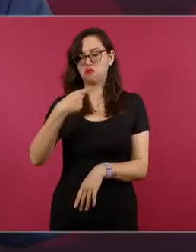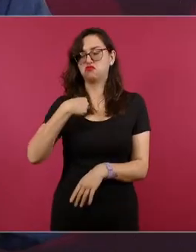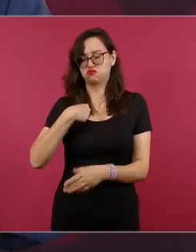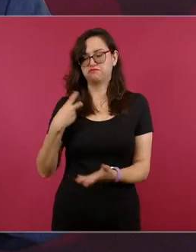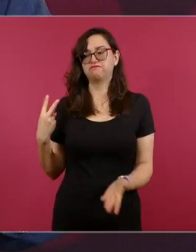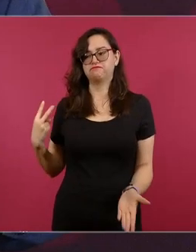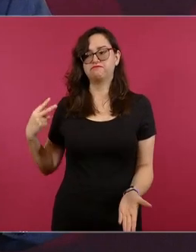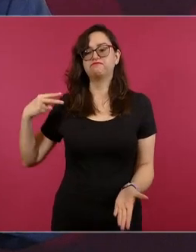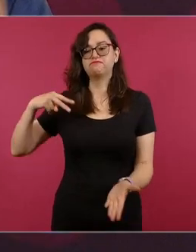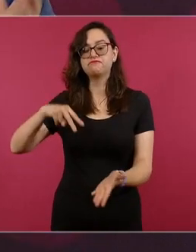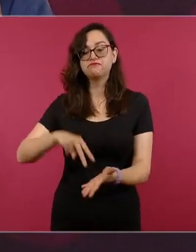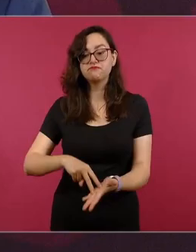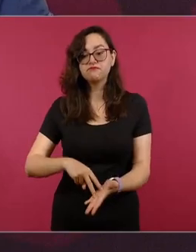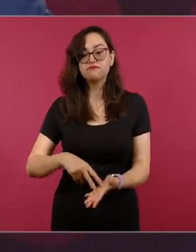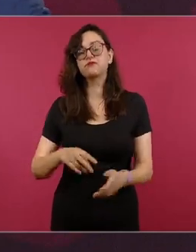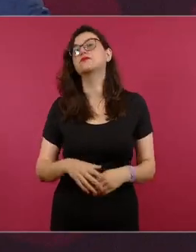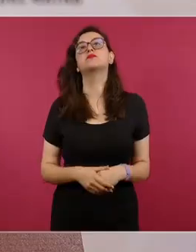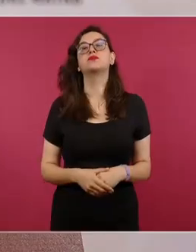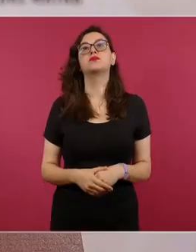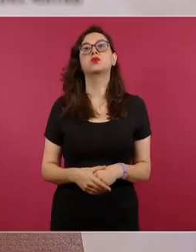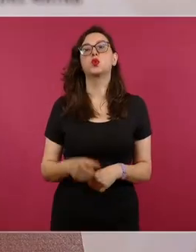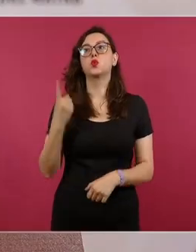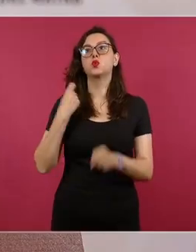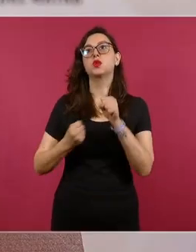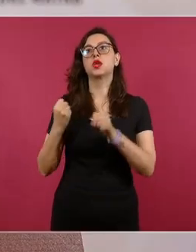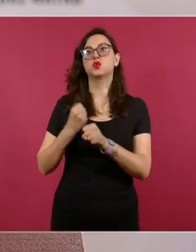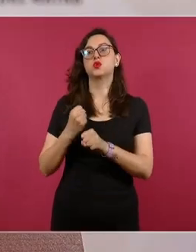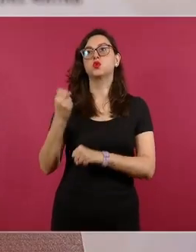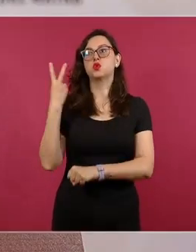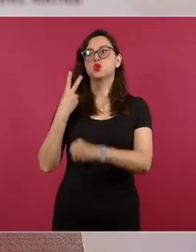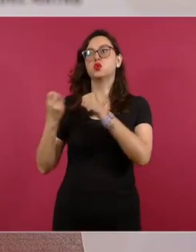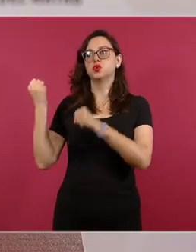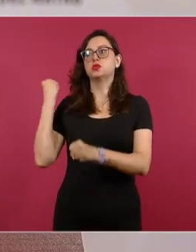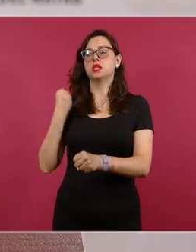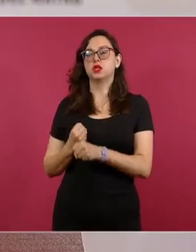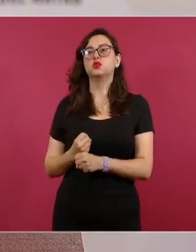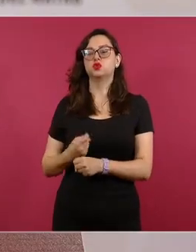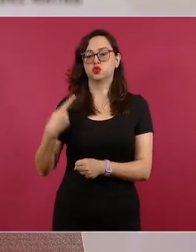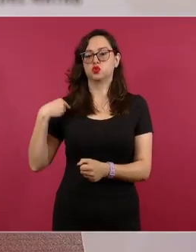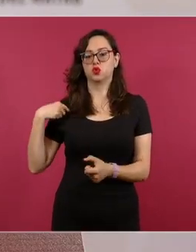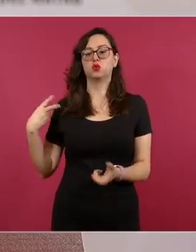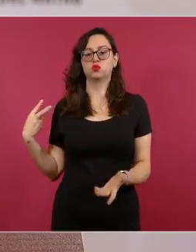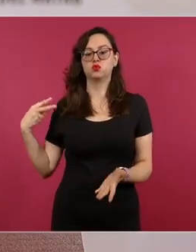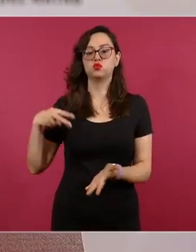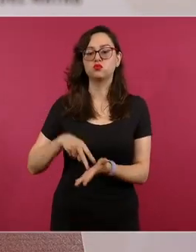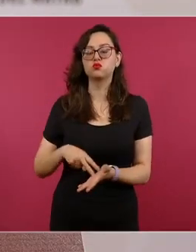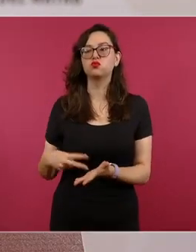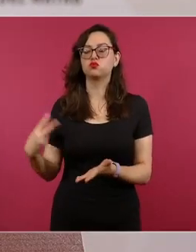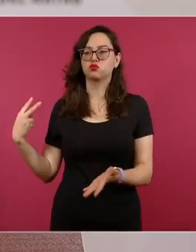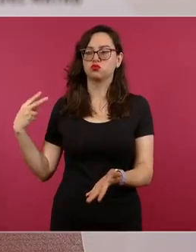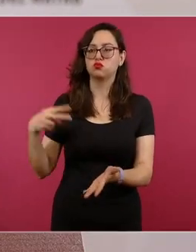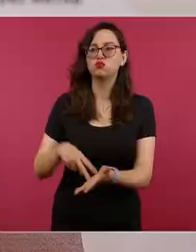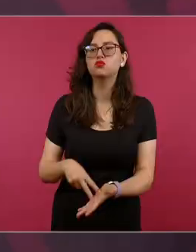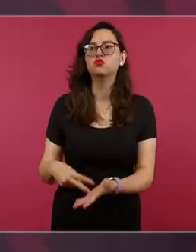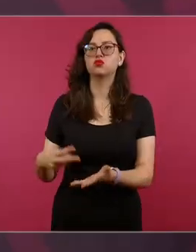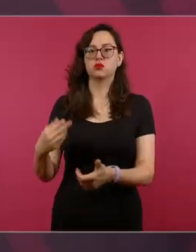y el año pasado, son los años de más utilidades